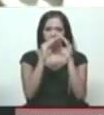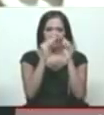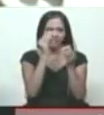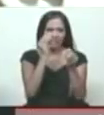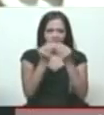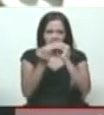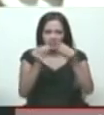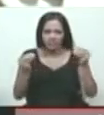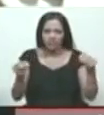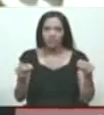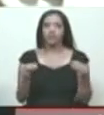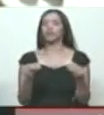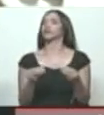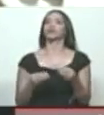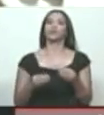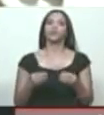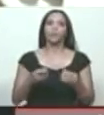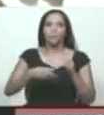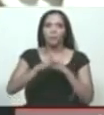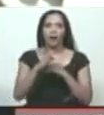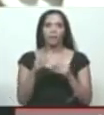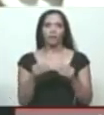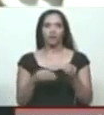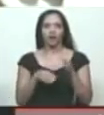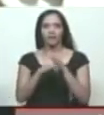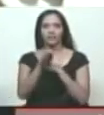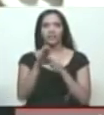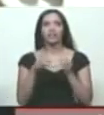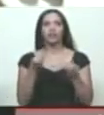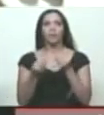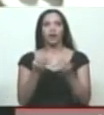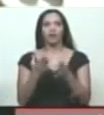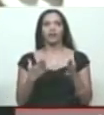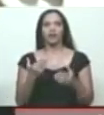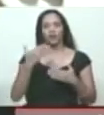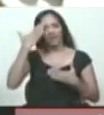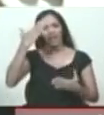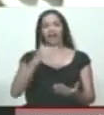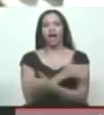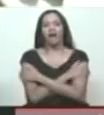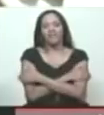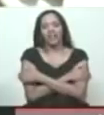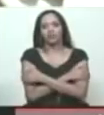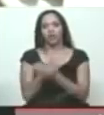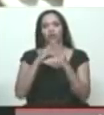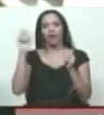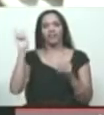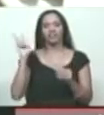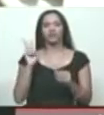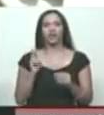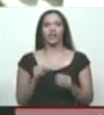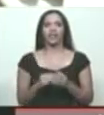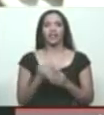reconstruyendo. Lo vamos a reconstruir, vamos a avanzar y lo vamos a lograr. Un gran abrazo a toda Venezuela. Gracias.